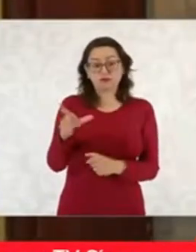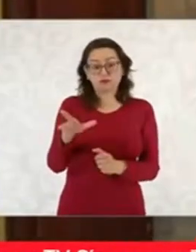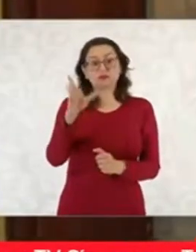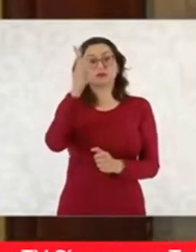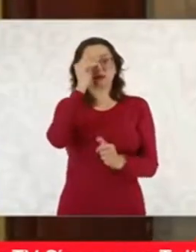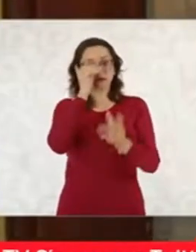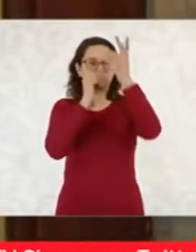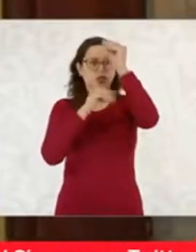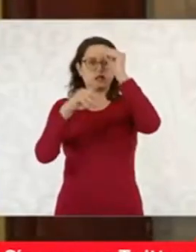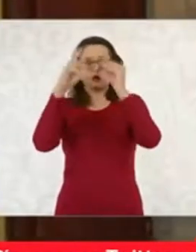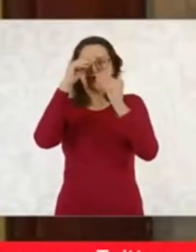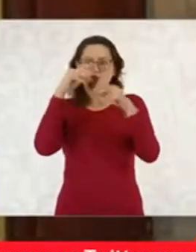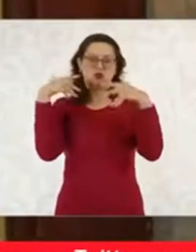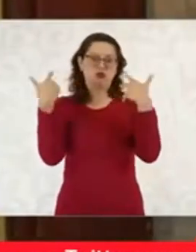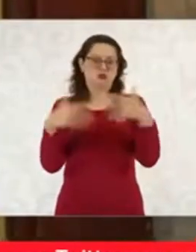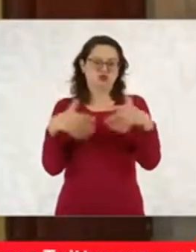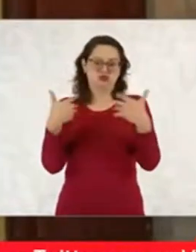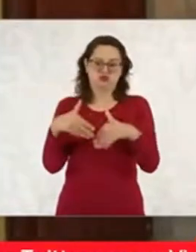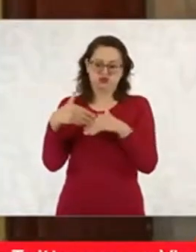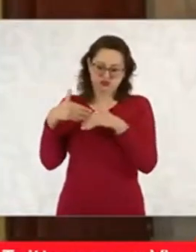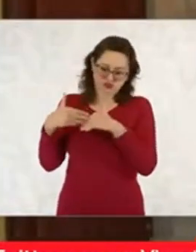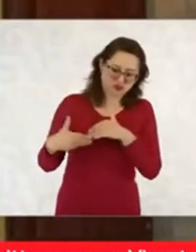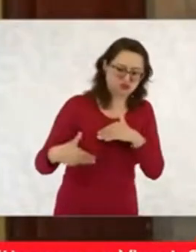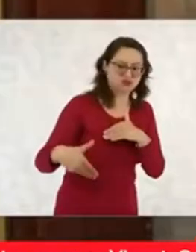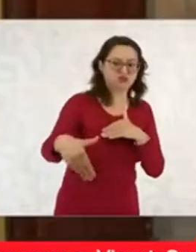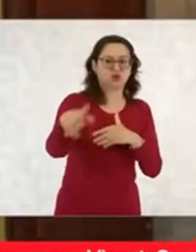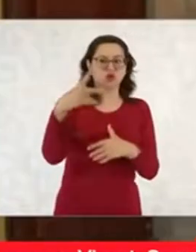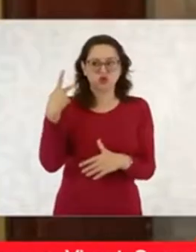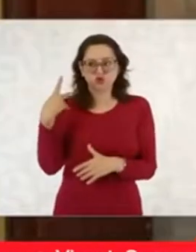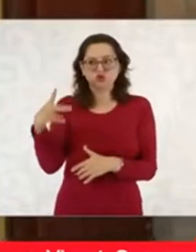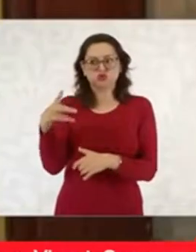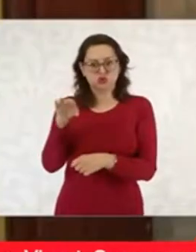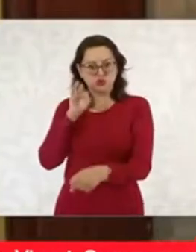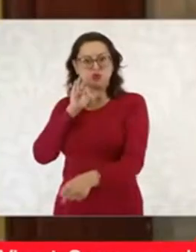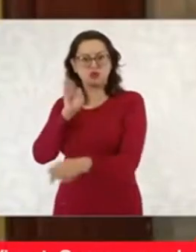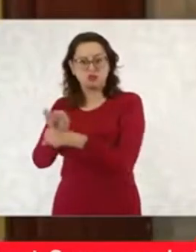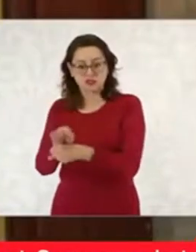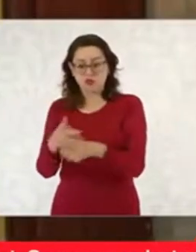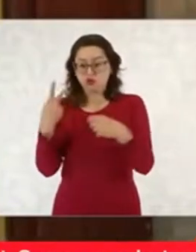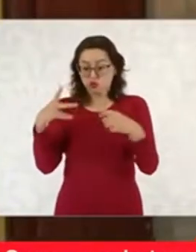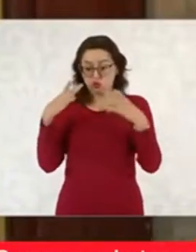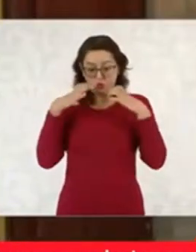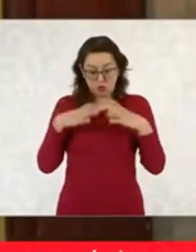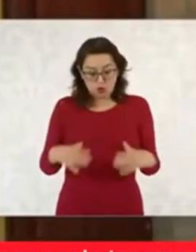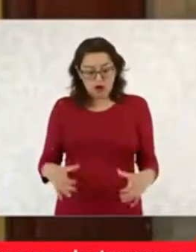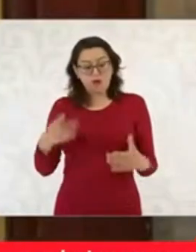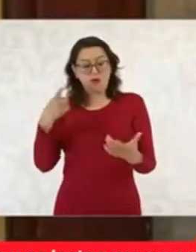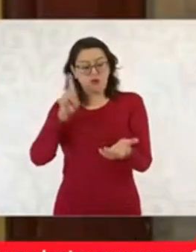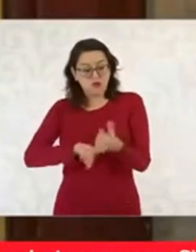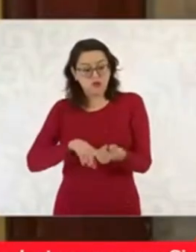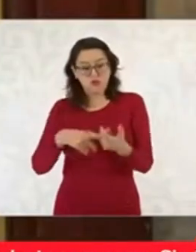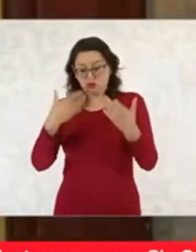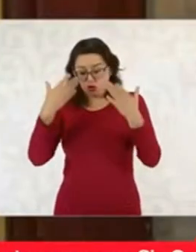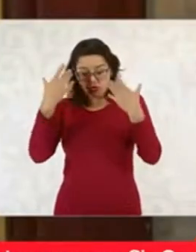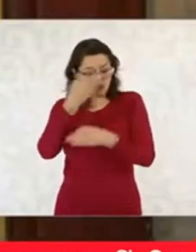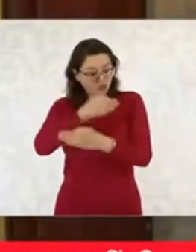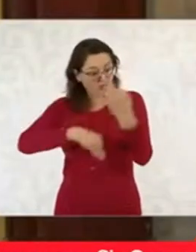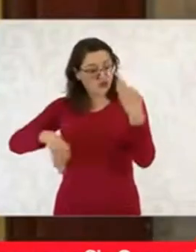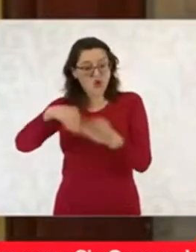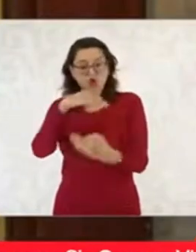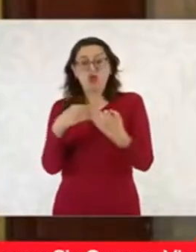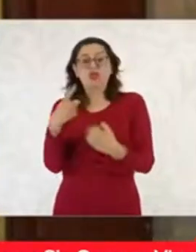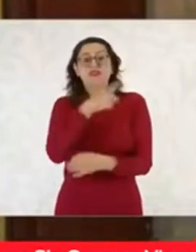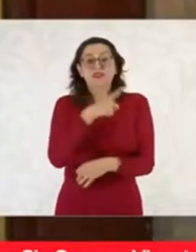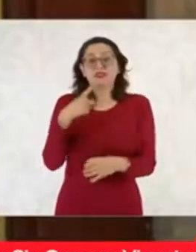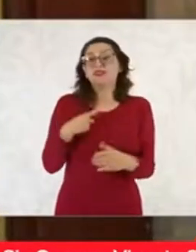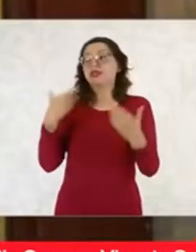serían una coraza para las naturales exigencias del sexo. Me refiero a la fisiología y a la anatomía, que deberían ser